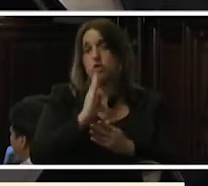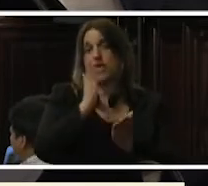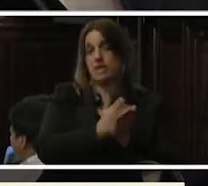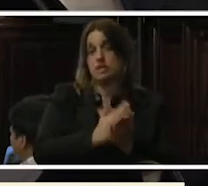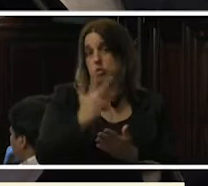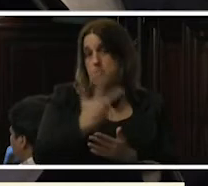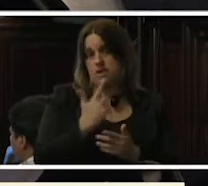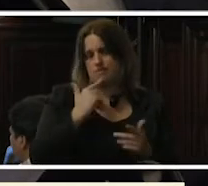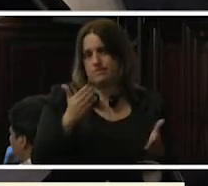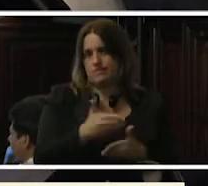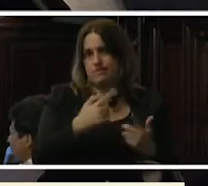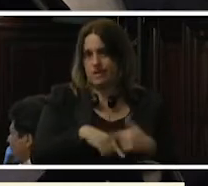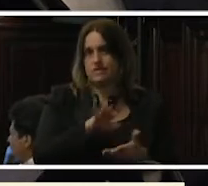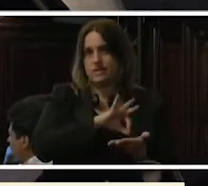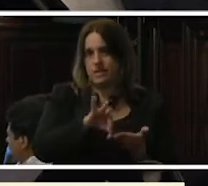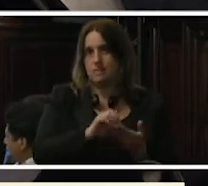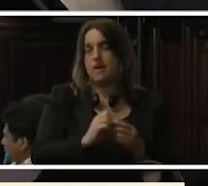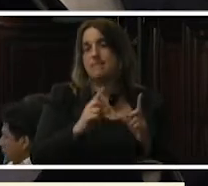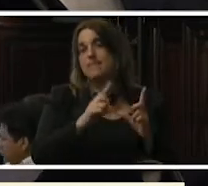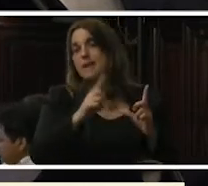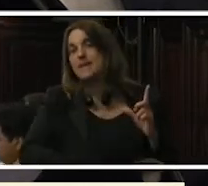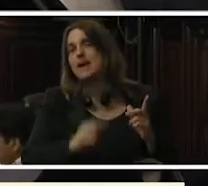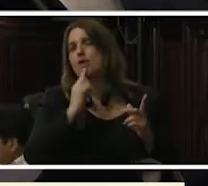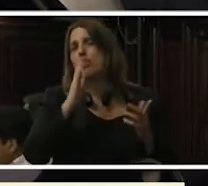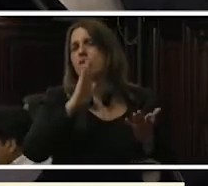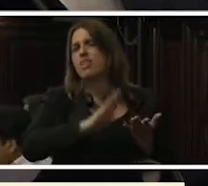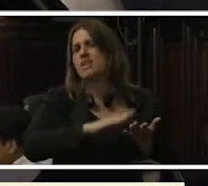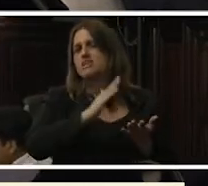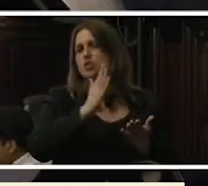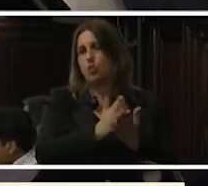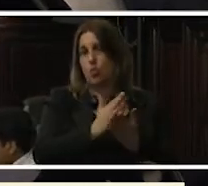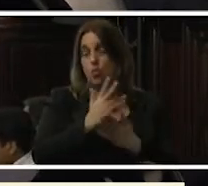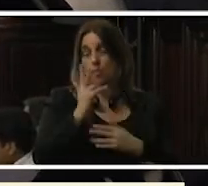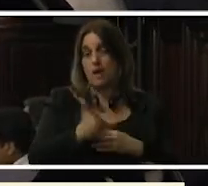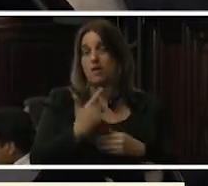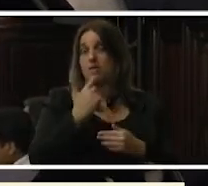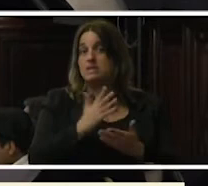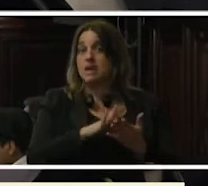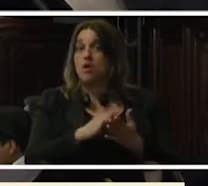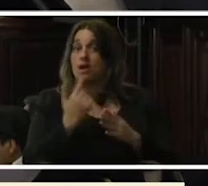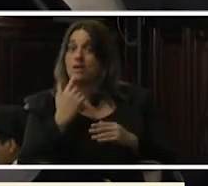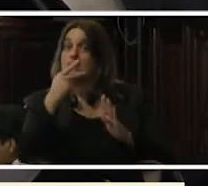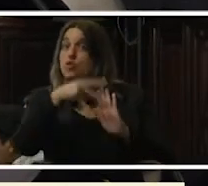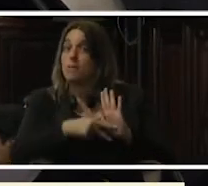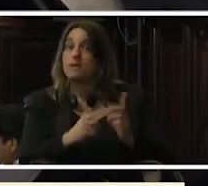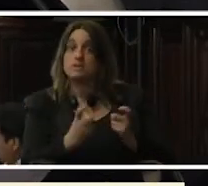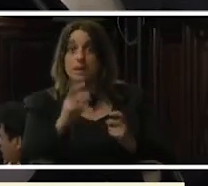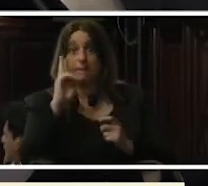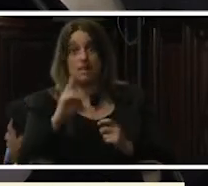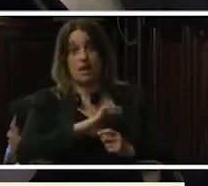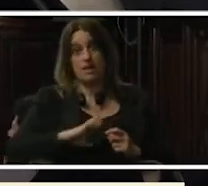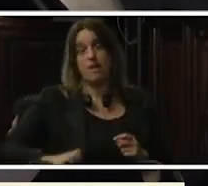de los pueblos indígenas del Sistema Interamericano de Derechos Humanos, requiriéndose medidas cautelares al Estado paraguayo y